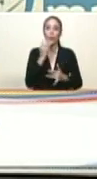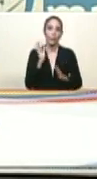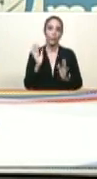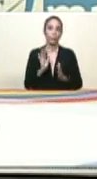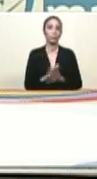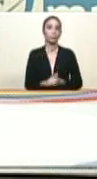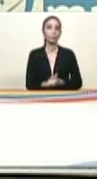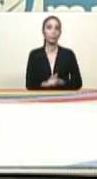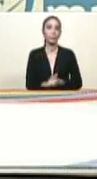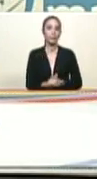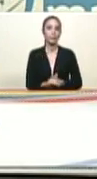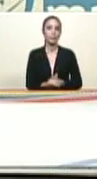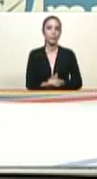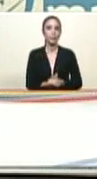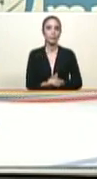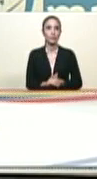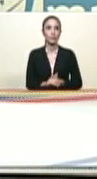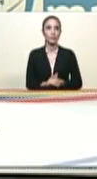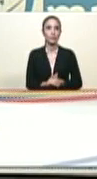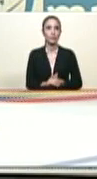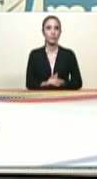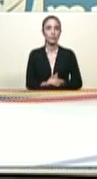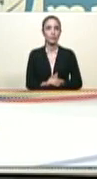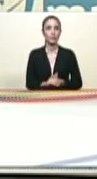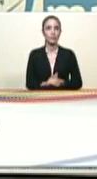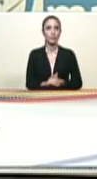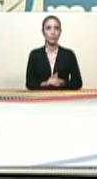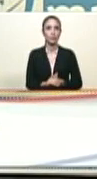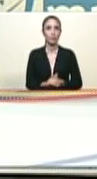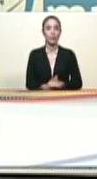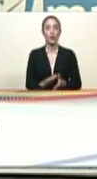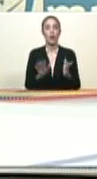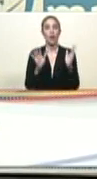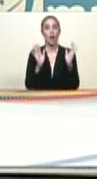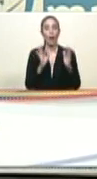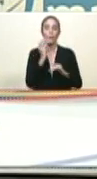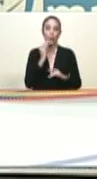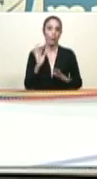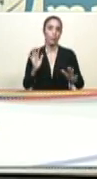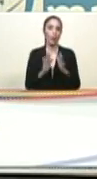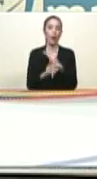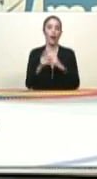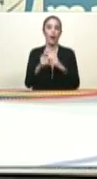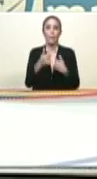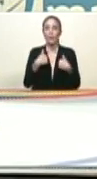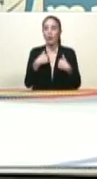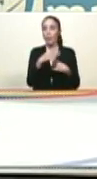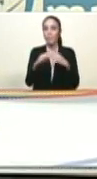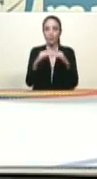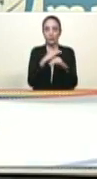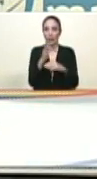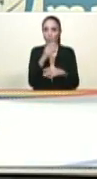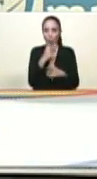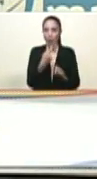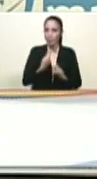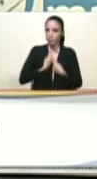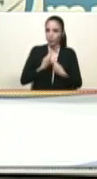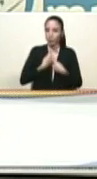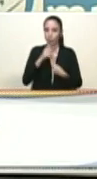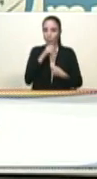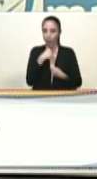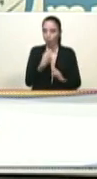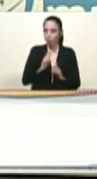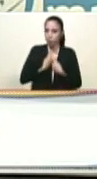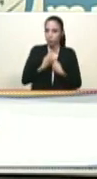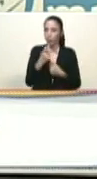por el carné de la patria, no le haya llegado el código BQR y no haya